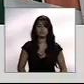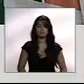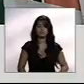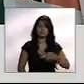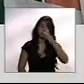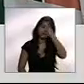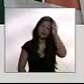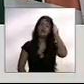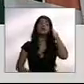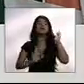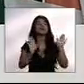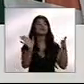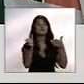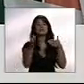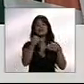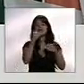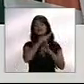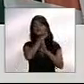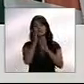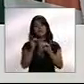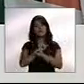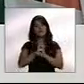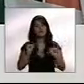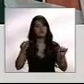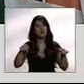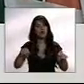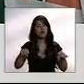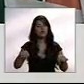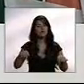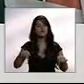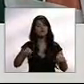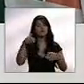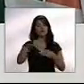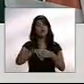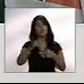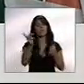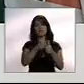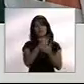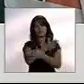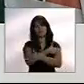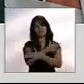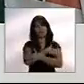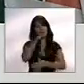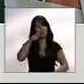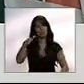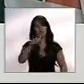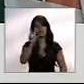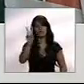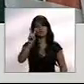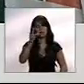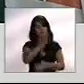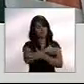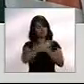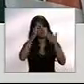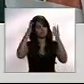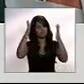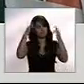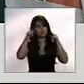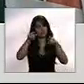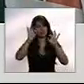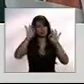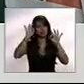Al cerrar esta jornada, queremos felicitar al pueblo venezolano todo por su